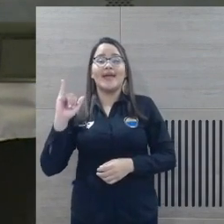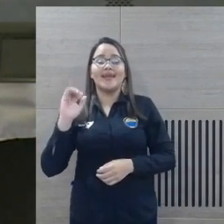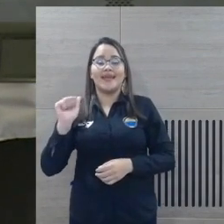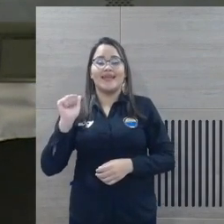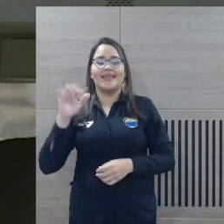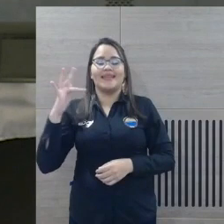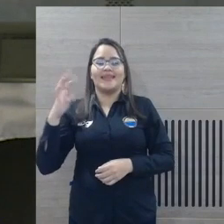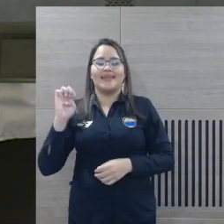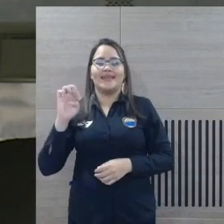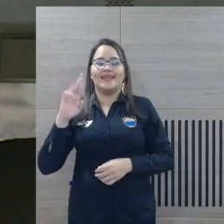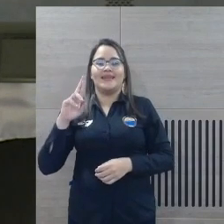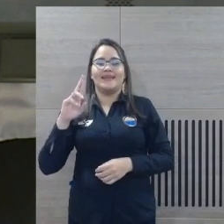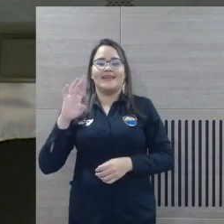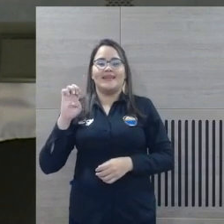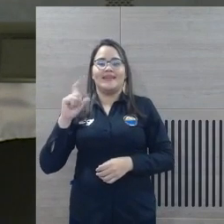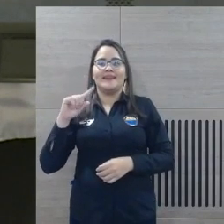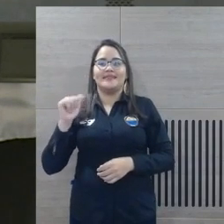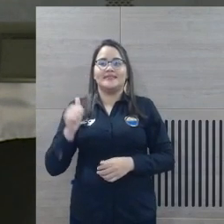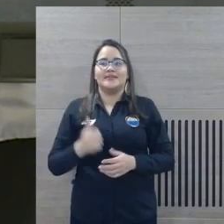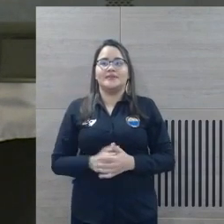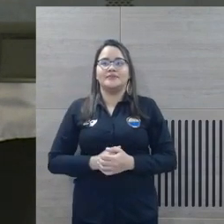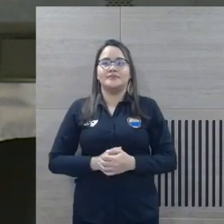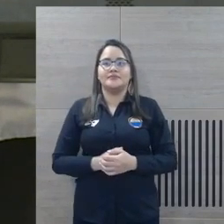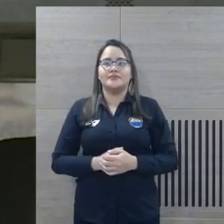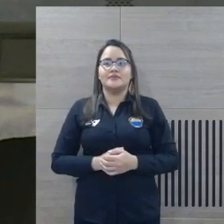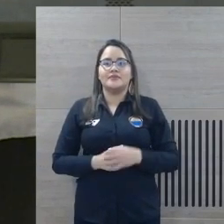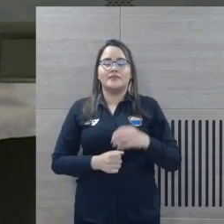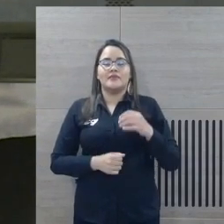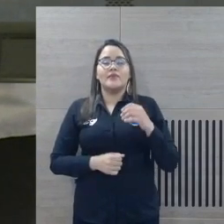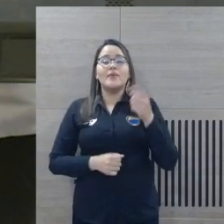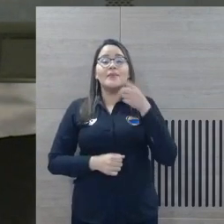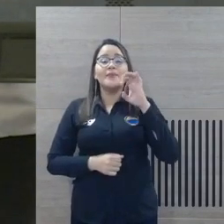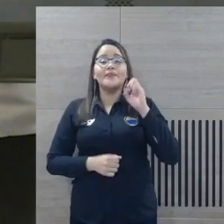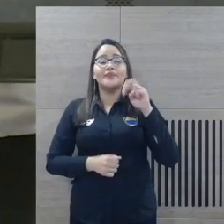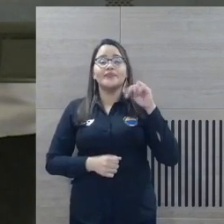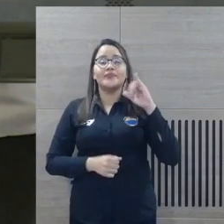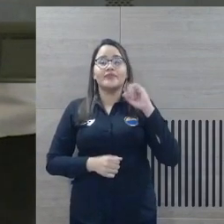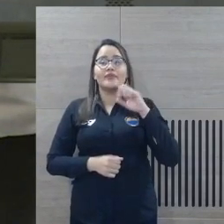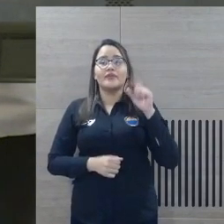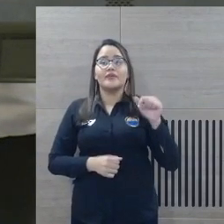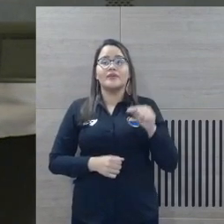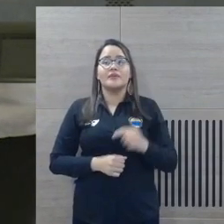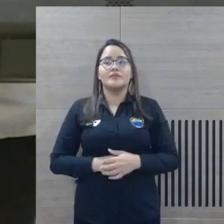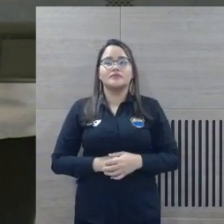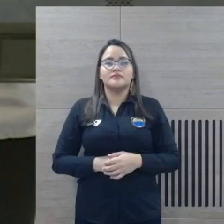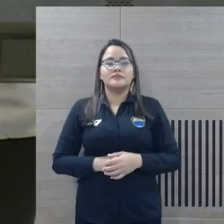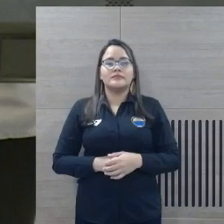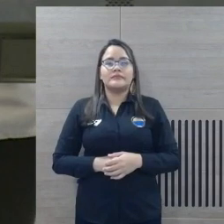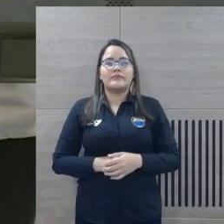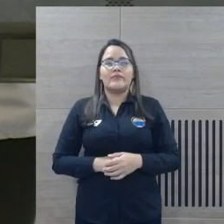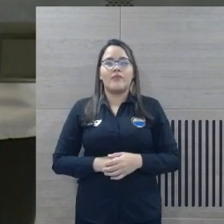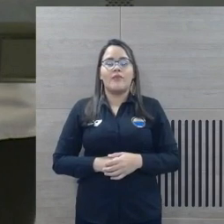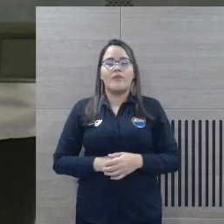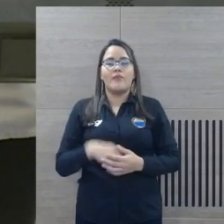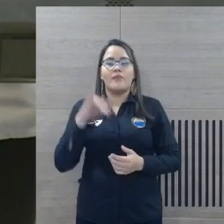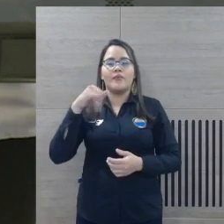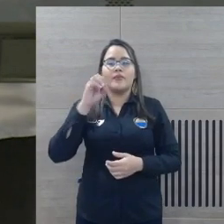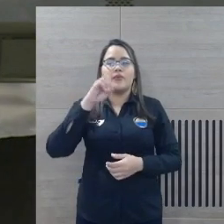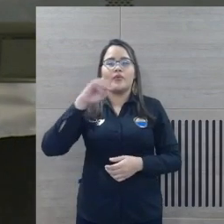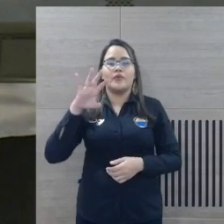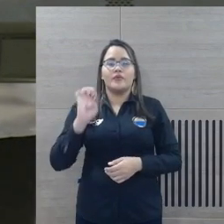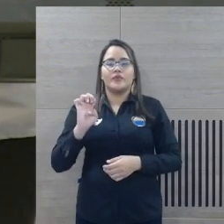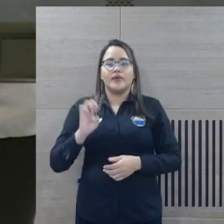David Pineda Barrios. Jesús Eduardo Sánchez Rincones. José Armando Banderas Vargas. Alicia Esther Bocanegra